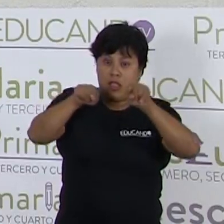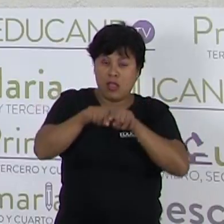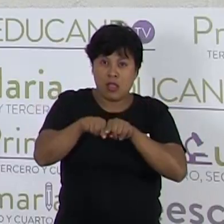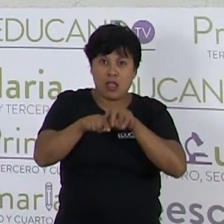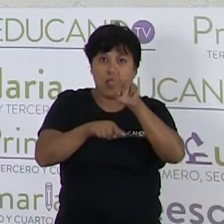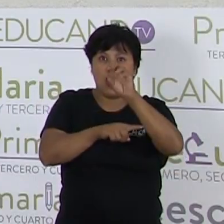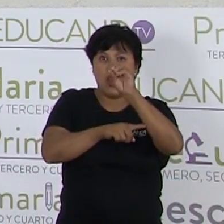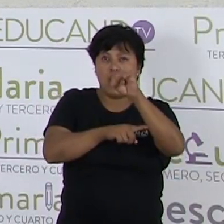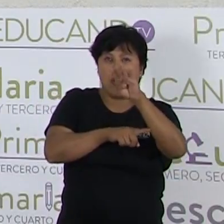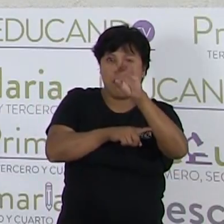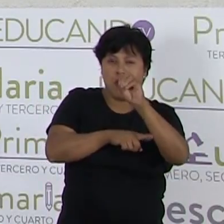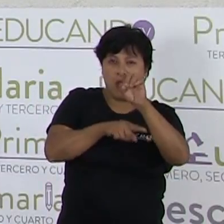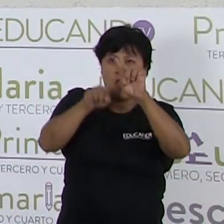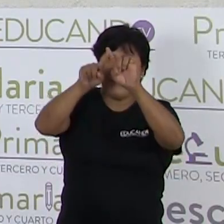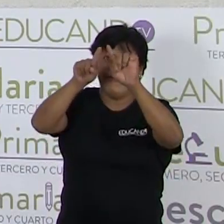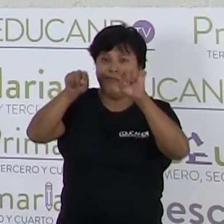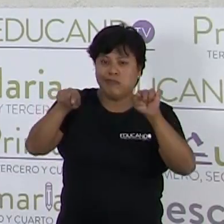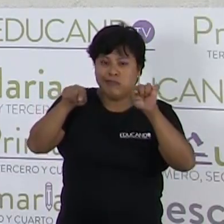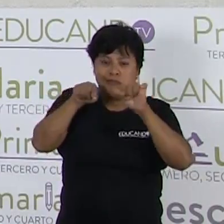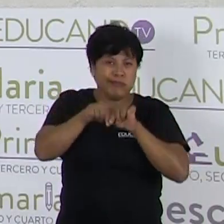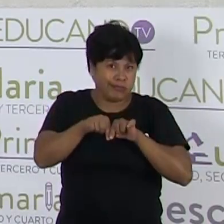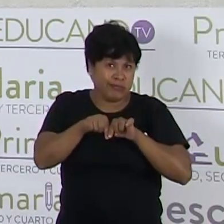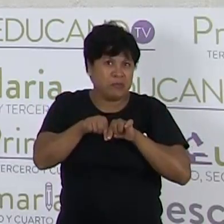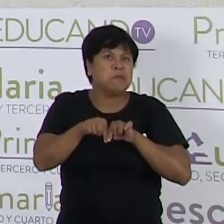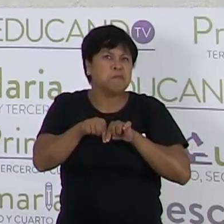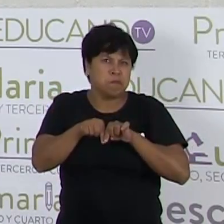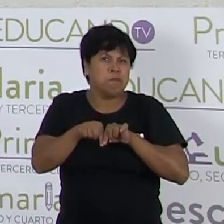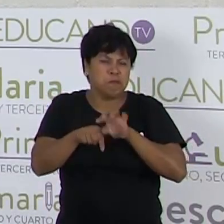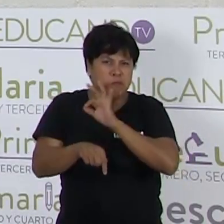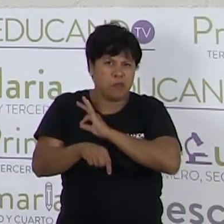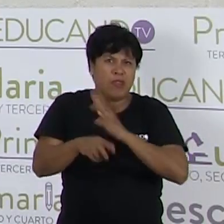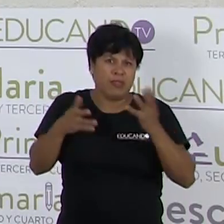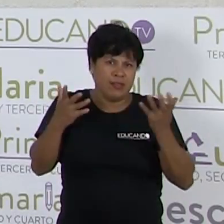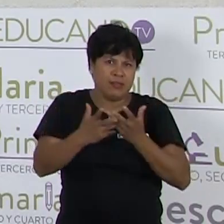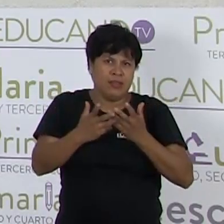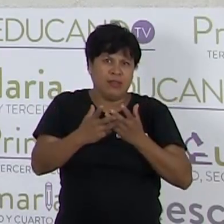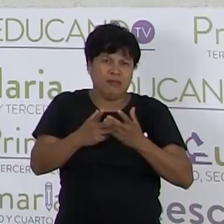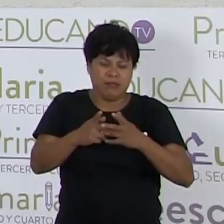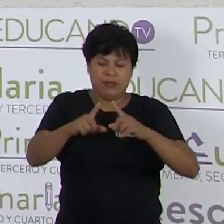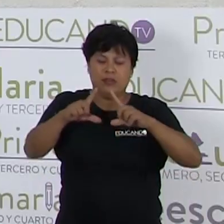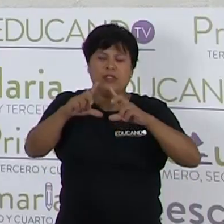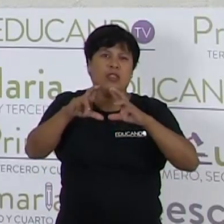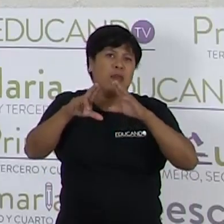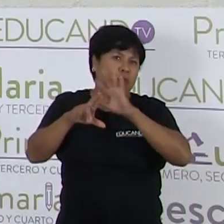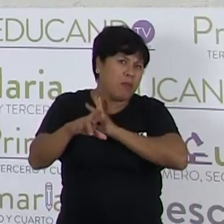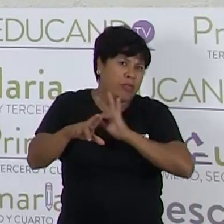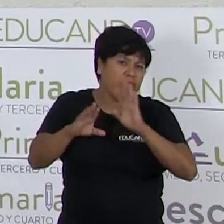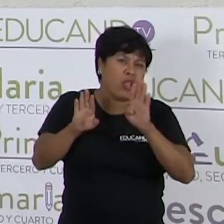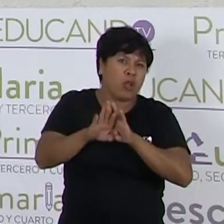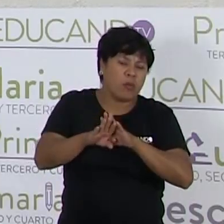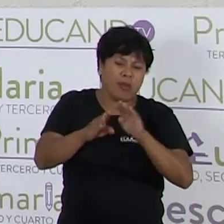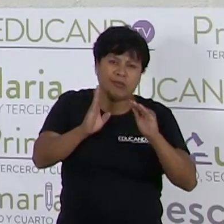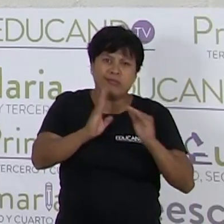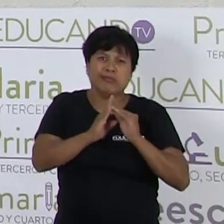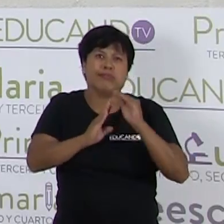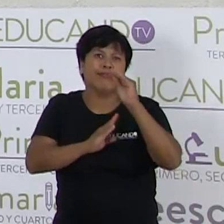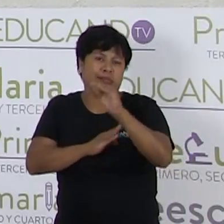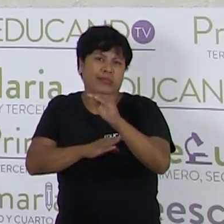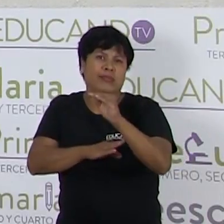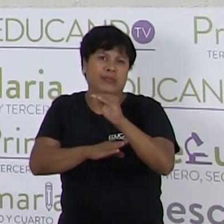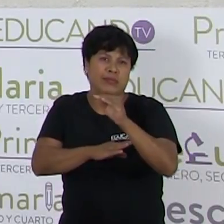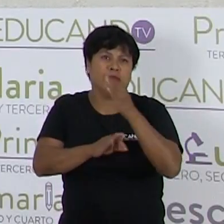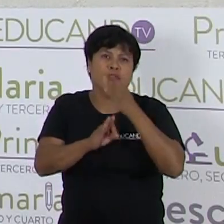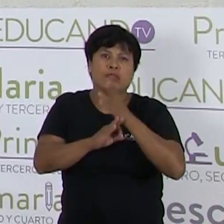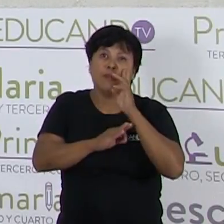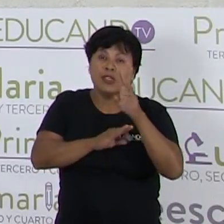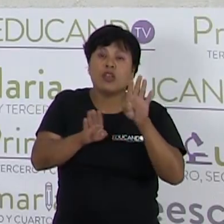te gustaría? Vamos a hacer un romboide. Bien, vamos a empezar a colocarlos y vas a observar cómo se